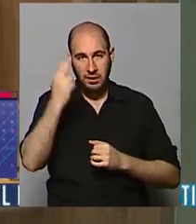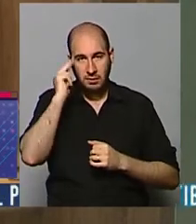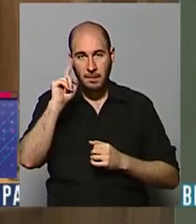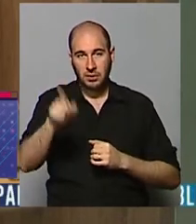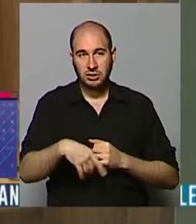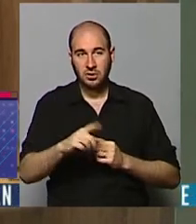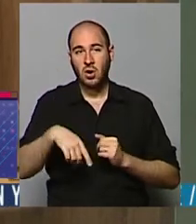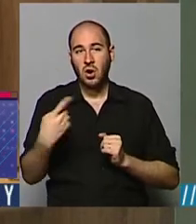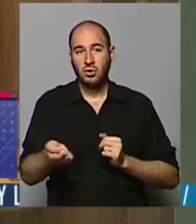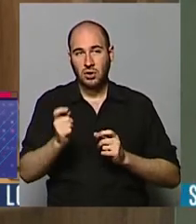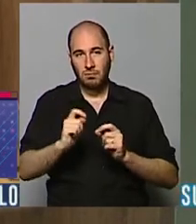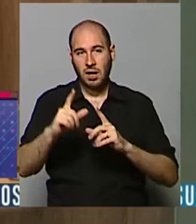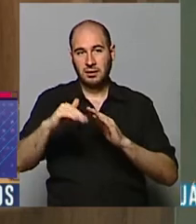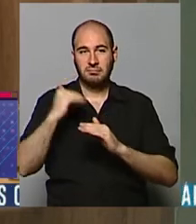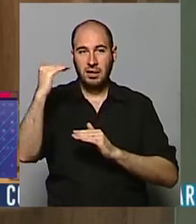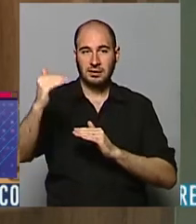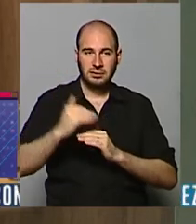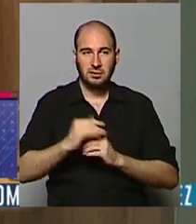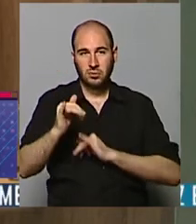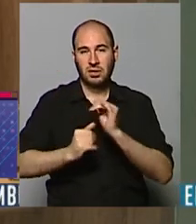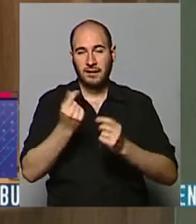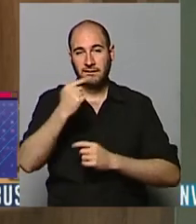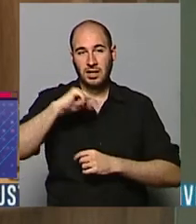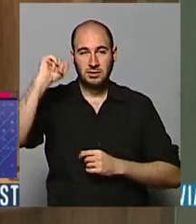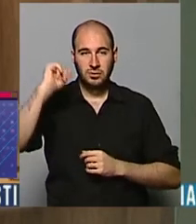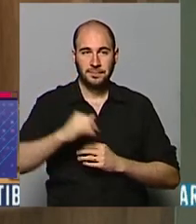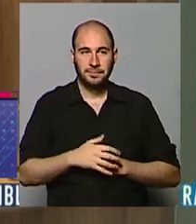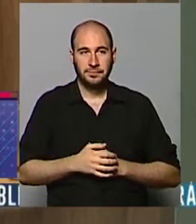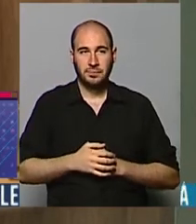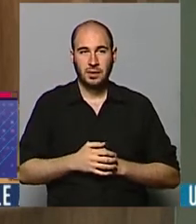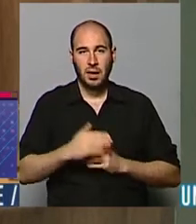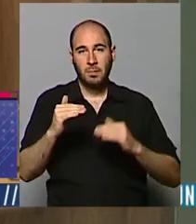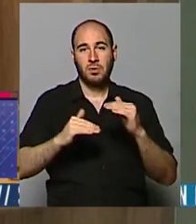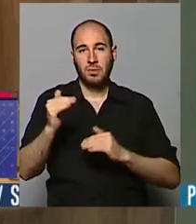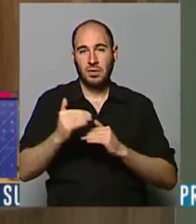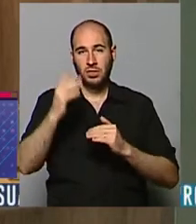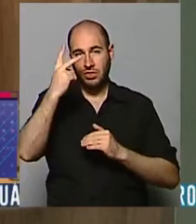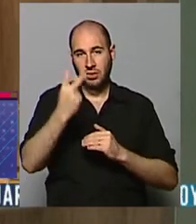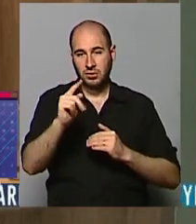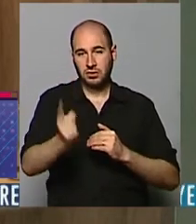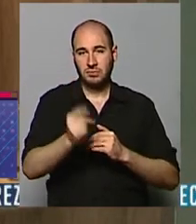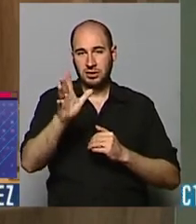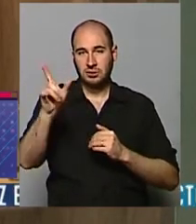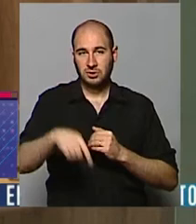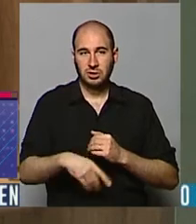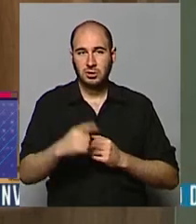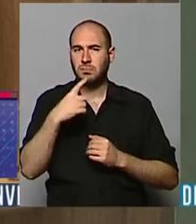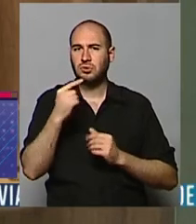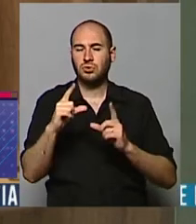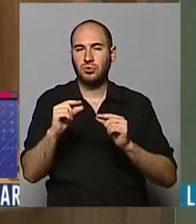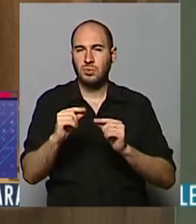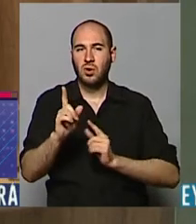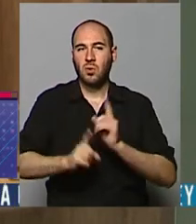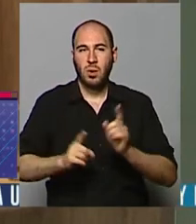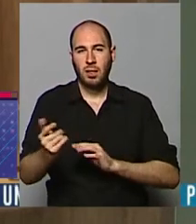algunas consultoras y otras suben un poco más bastante más hablando de inflación y promedian el 2 y medio por ciento cuál es el número que se puede